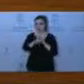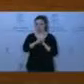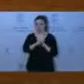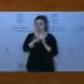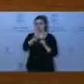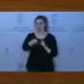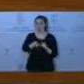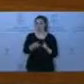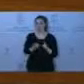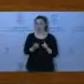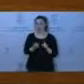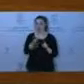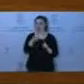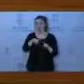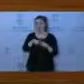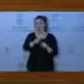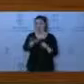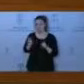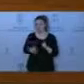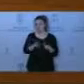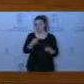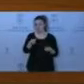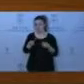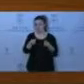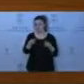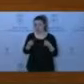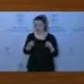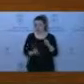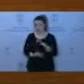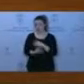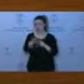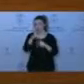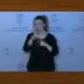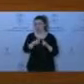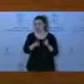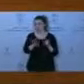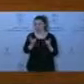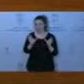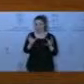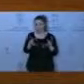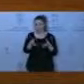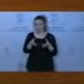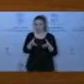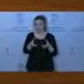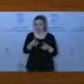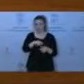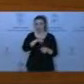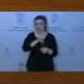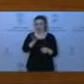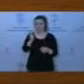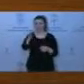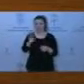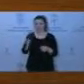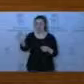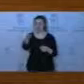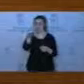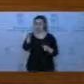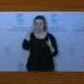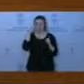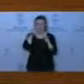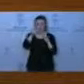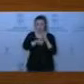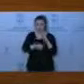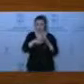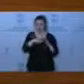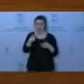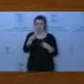se desarrolló una serie de mecanismos reguladores que convertía las economías nacionales en una cuestión que afectaba a Europa. Entre sus objetivos se pretendía controlar